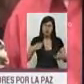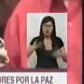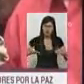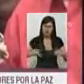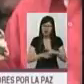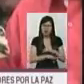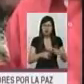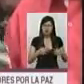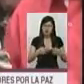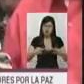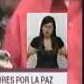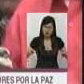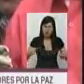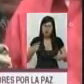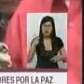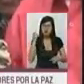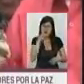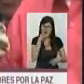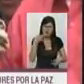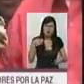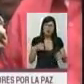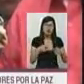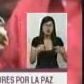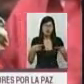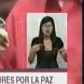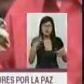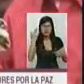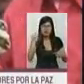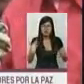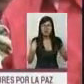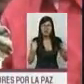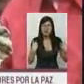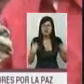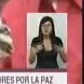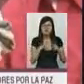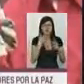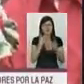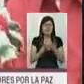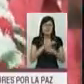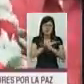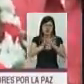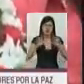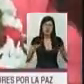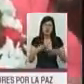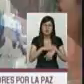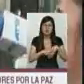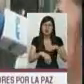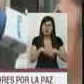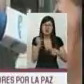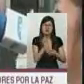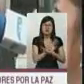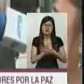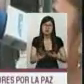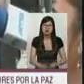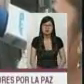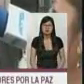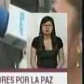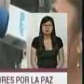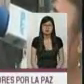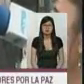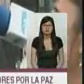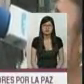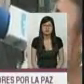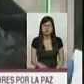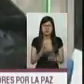contra el narcotráfico, contra el autoritarismo, porque tenemos las cuentas claras y las manos limpias. En el MAS, el